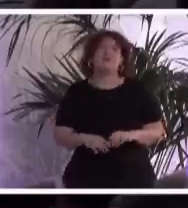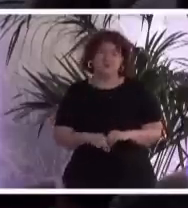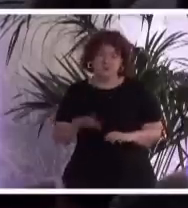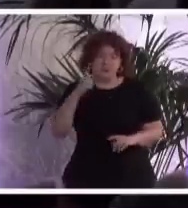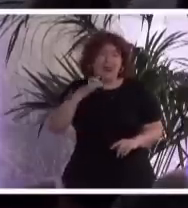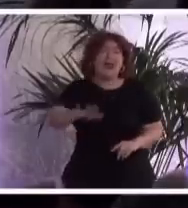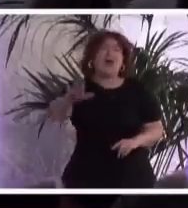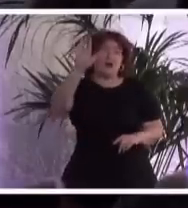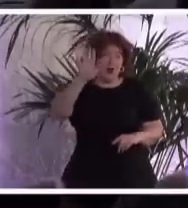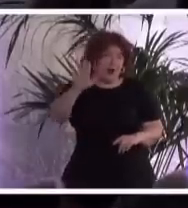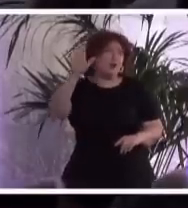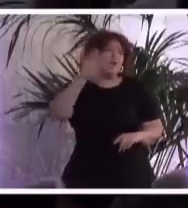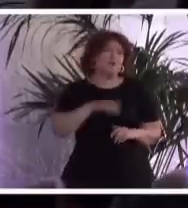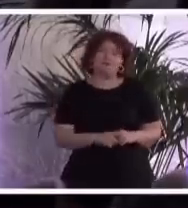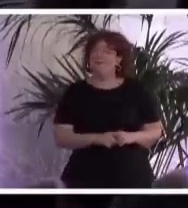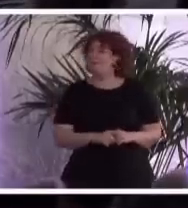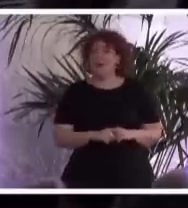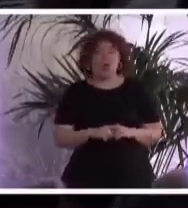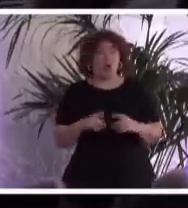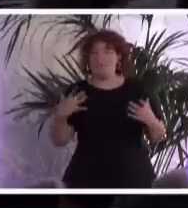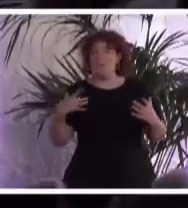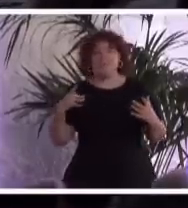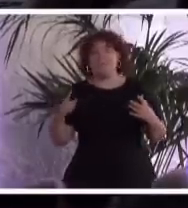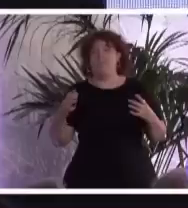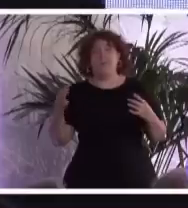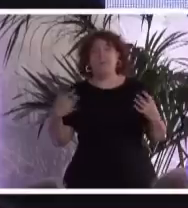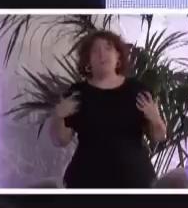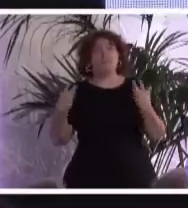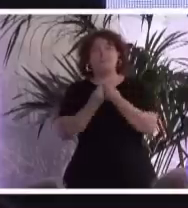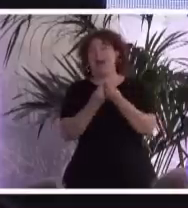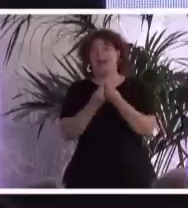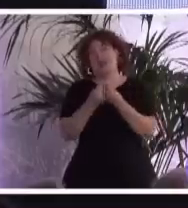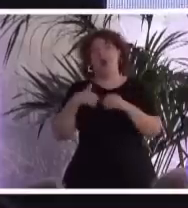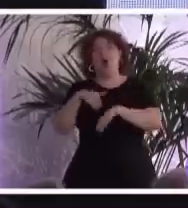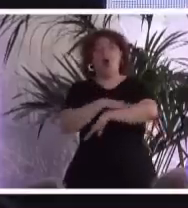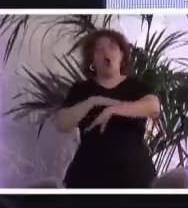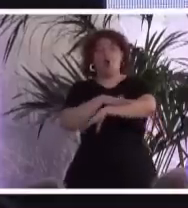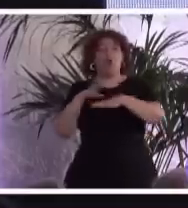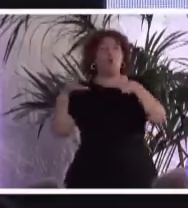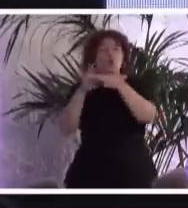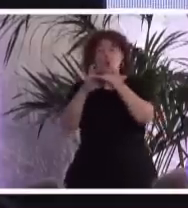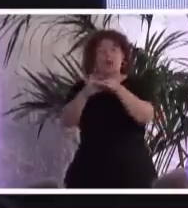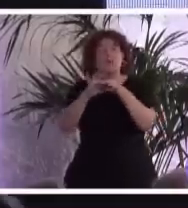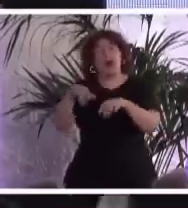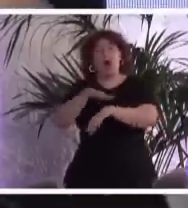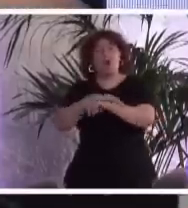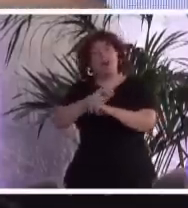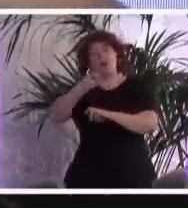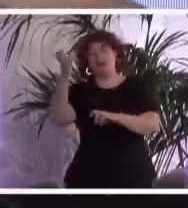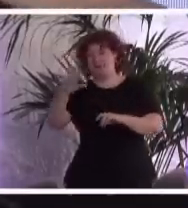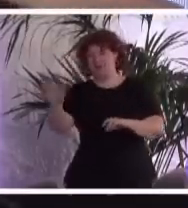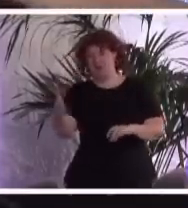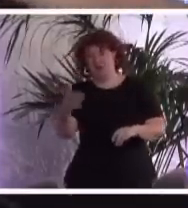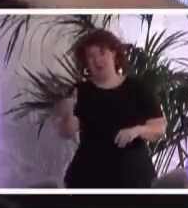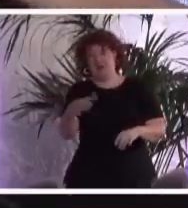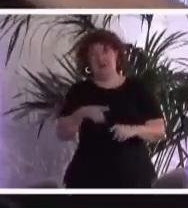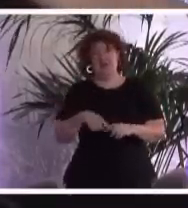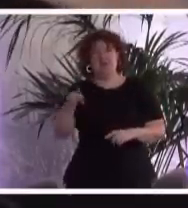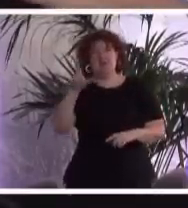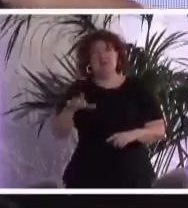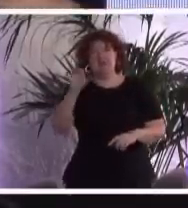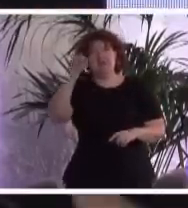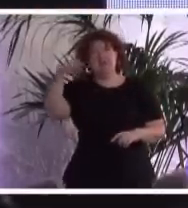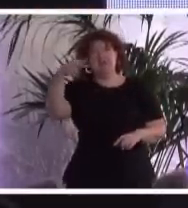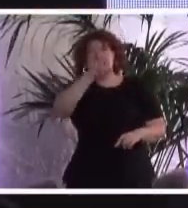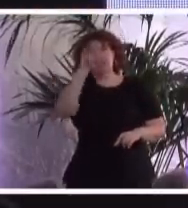pero ya no Vais a sumar para que haya un gobierno distinto quítate del medio al Sánchez mato